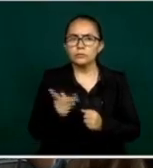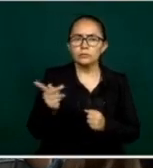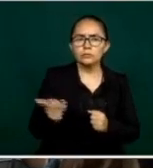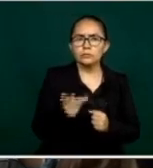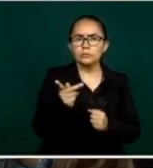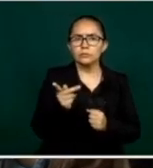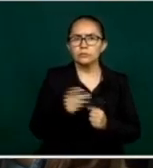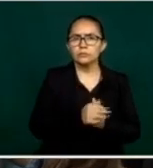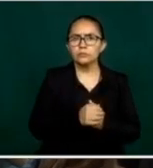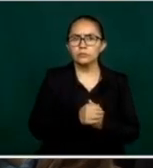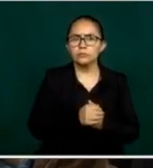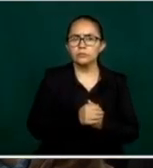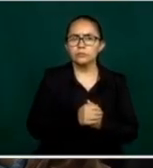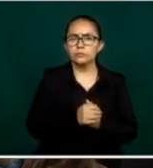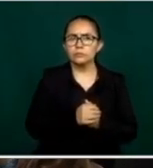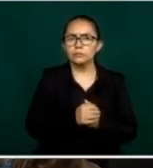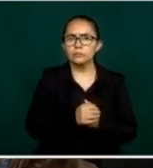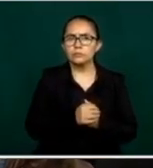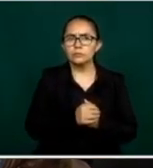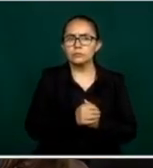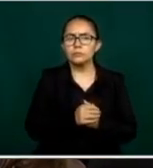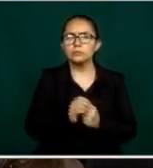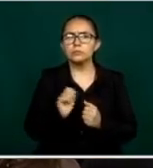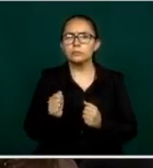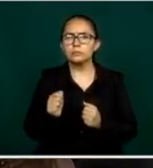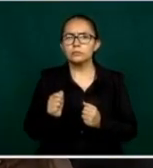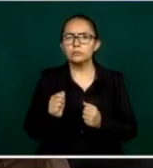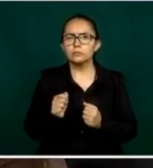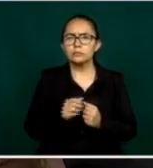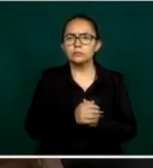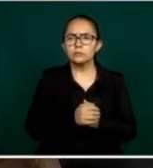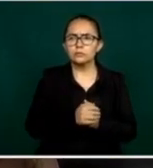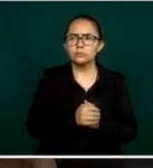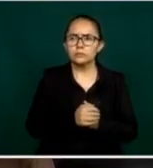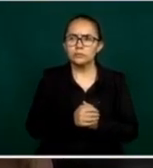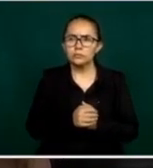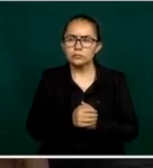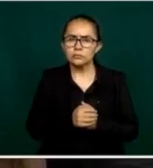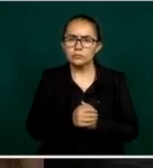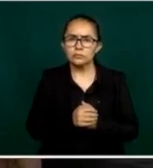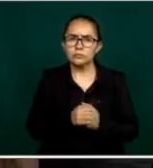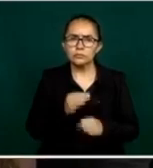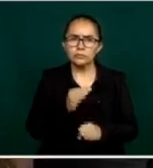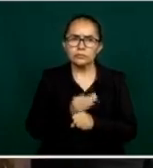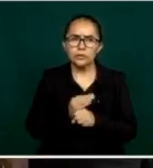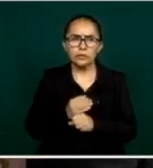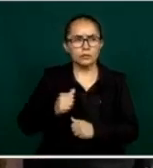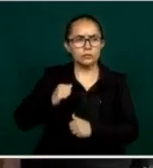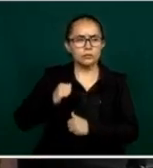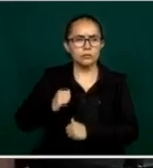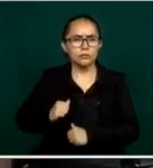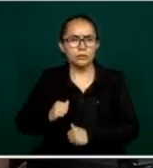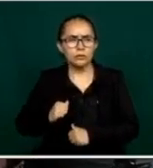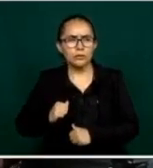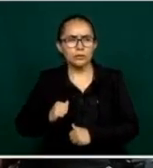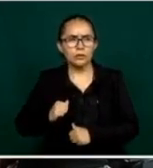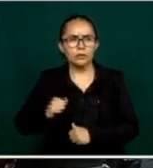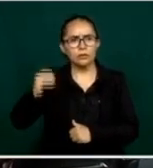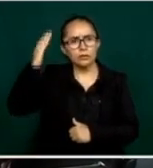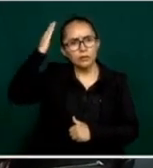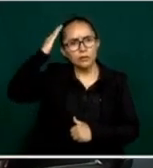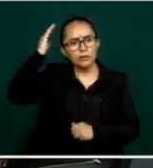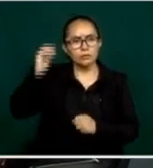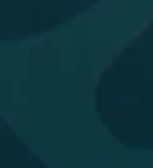deportar migrantes indocumentados en Estados Unidos, y puntualizó que se llegó a un acuerdo con respecto a los aranceles en